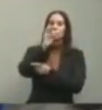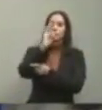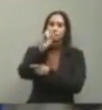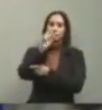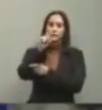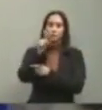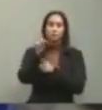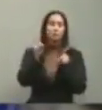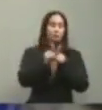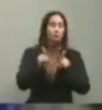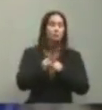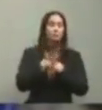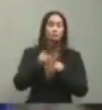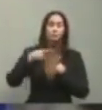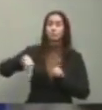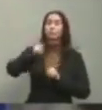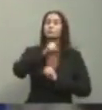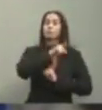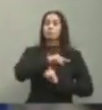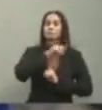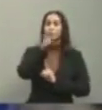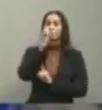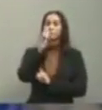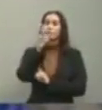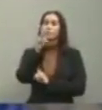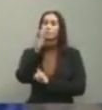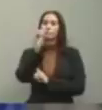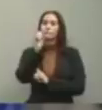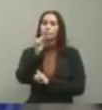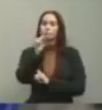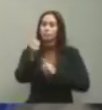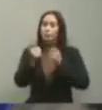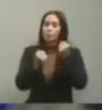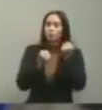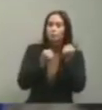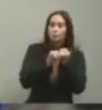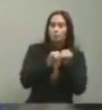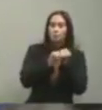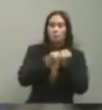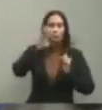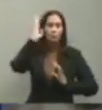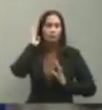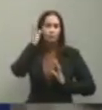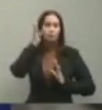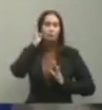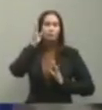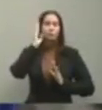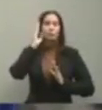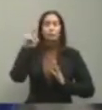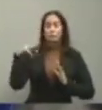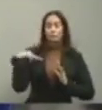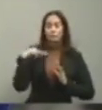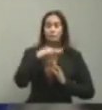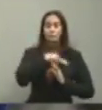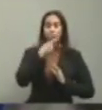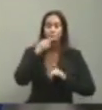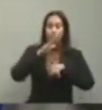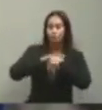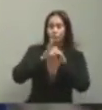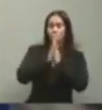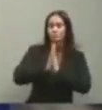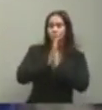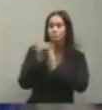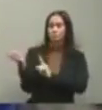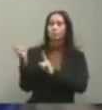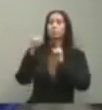de igual manera nosotros como ps hemos estado dando muchas conferencias de prensa en la que el ministro ha pedido que le